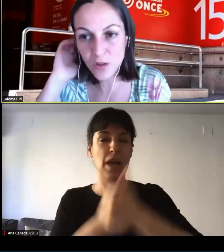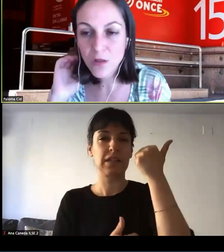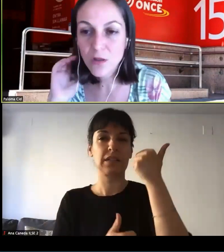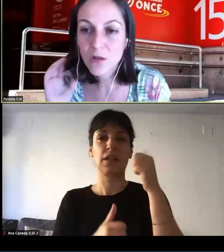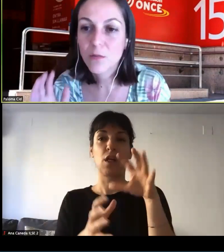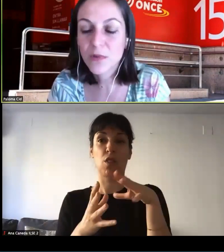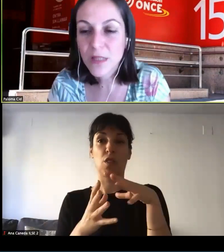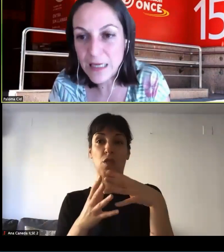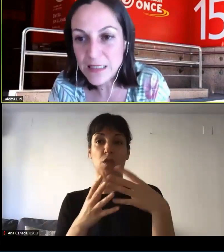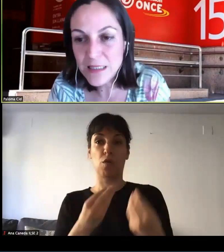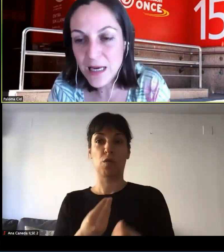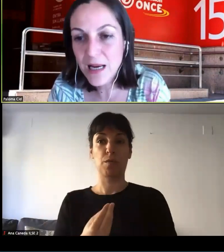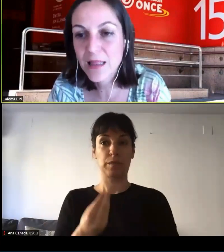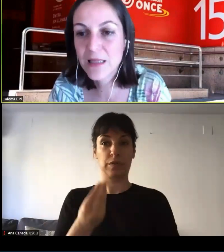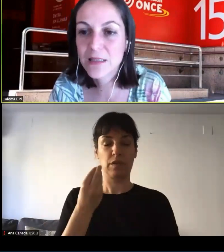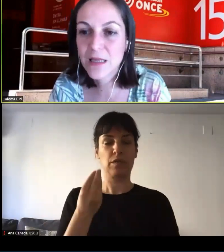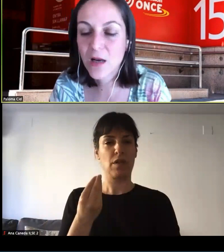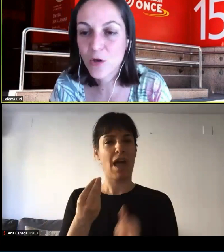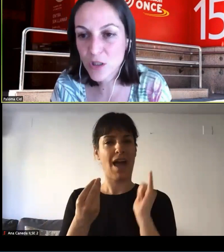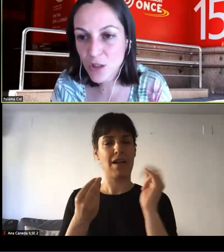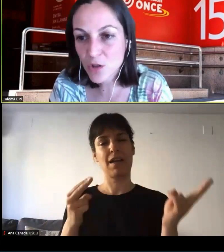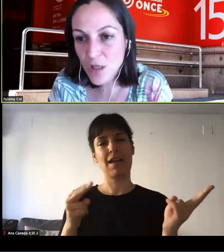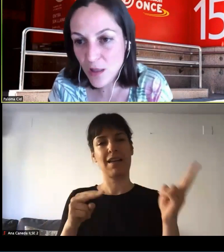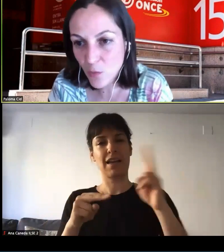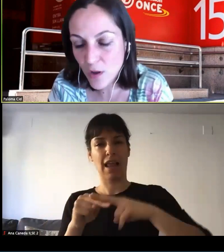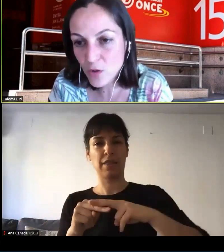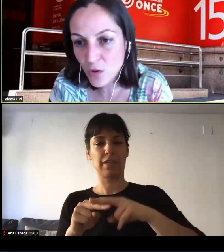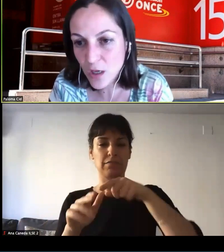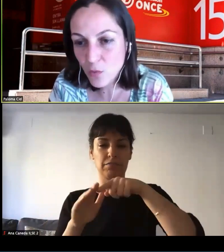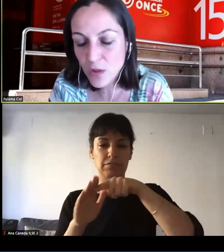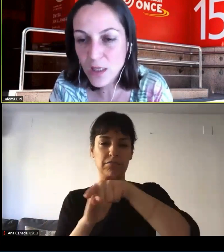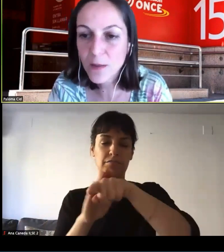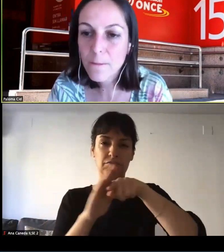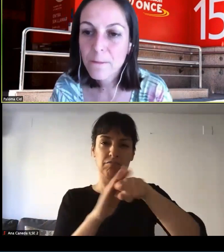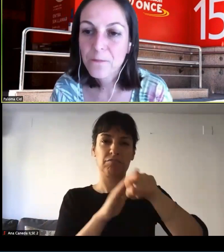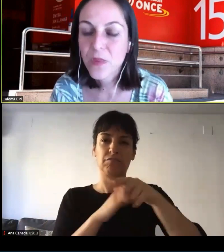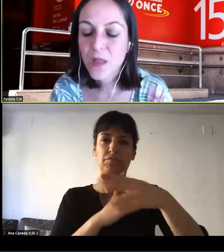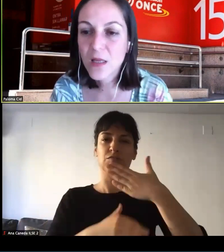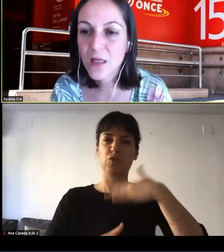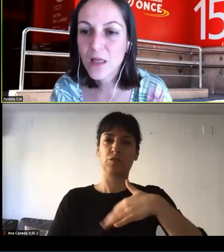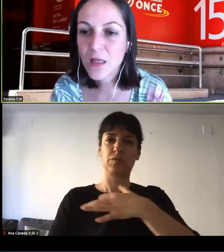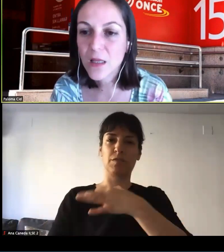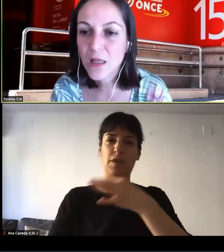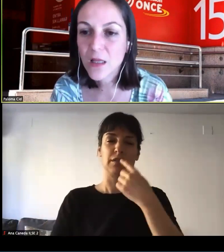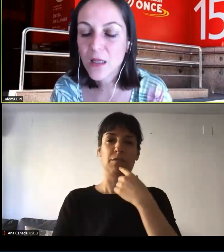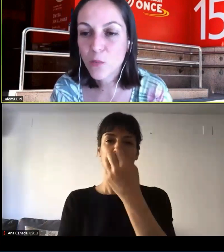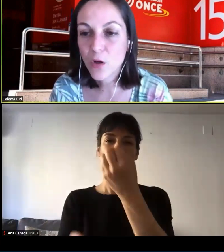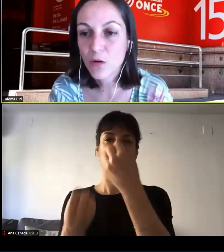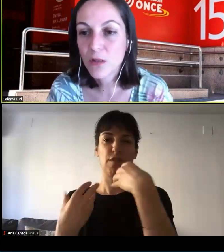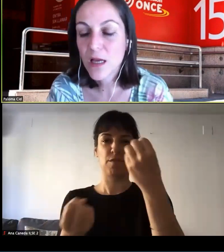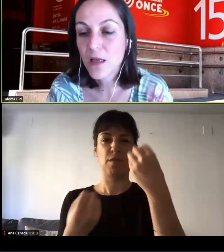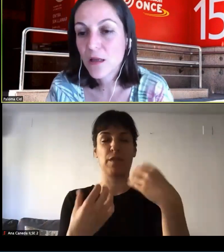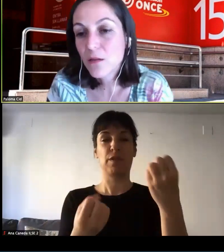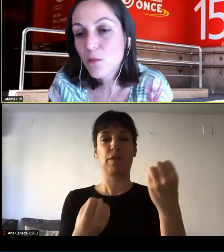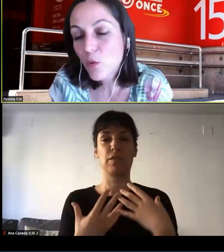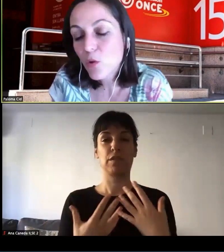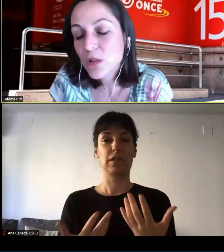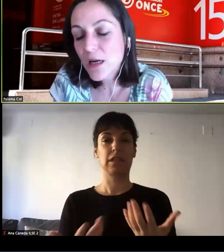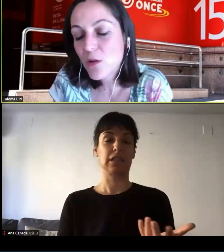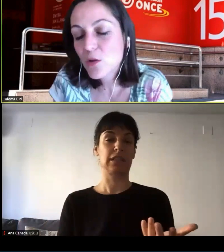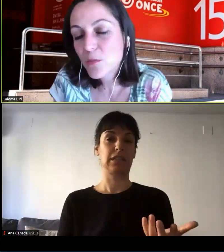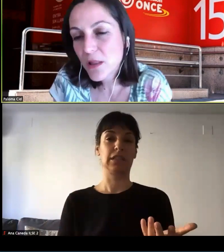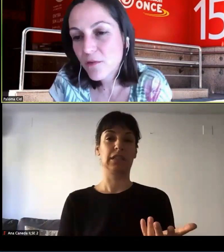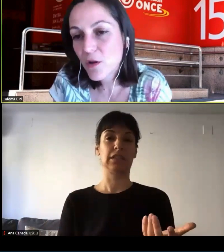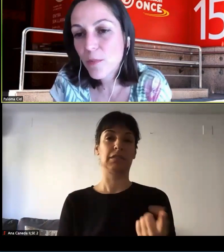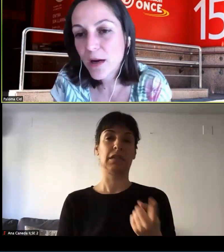doy, tenéis enlaces a los sitios adecuados donde acudir y hay un